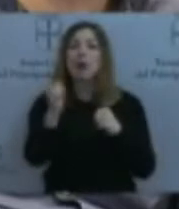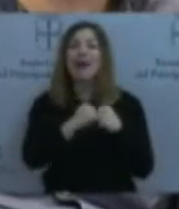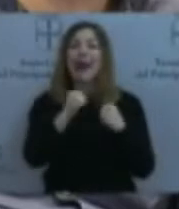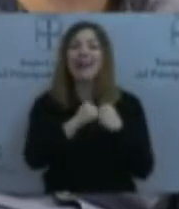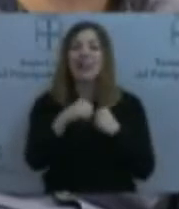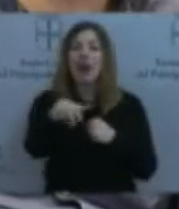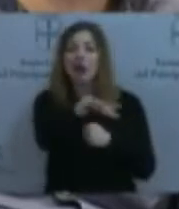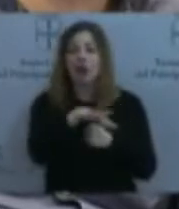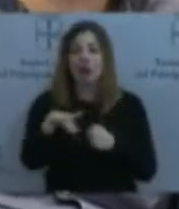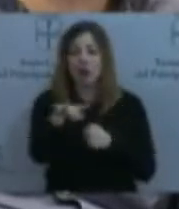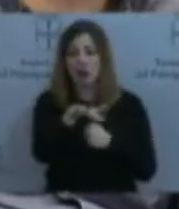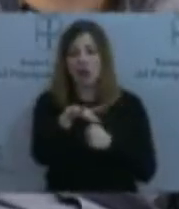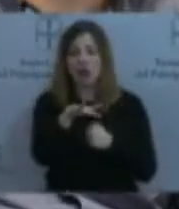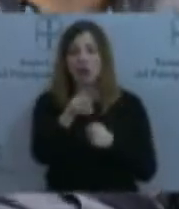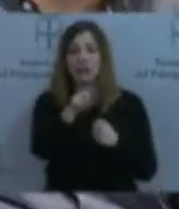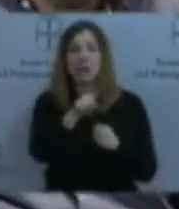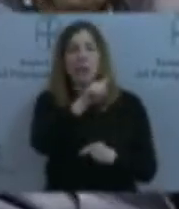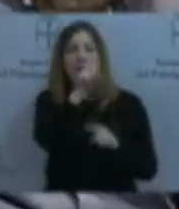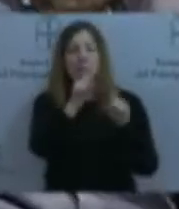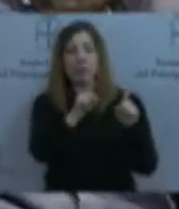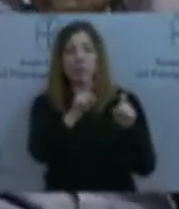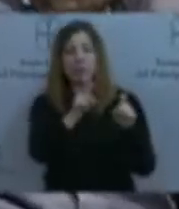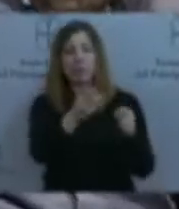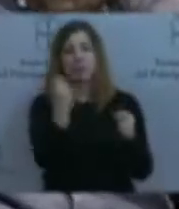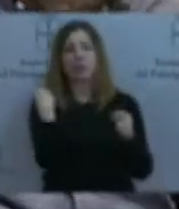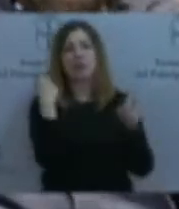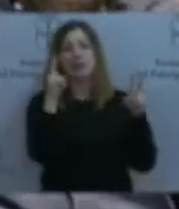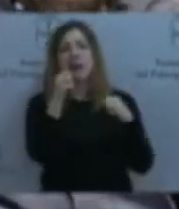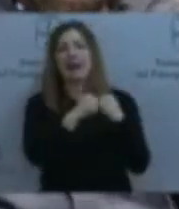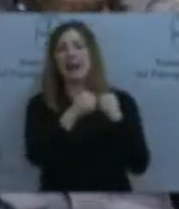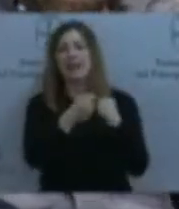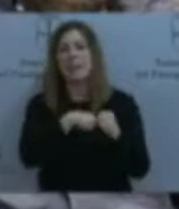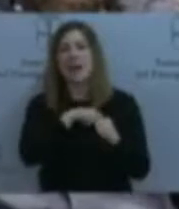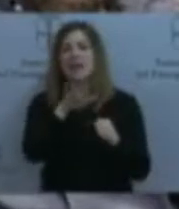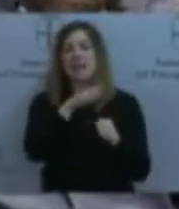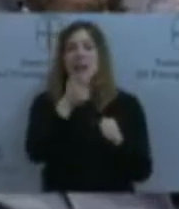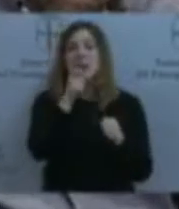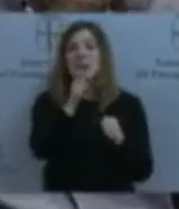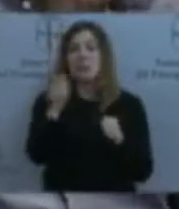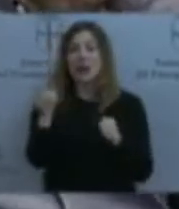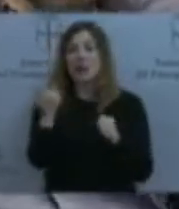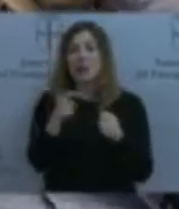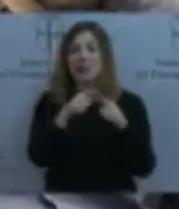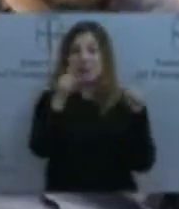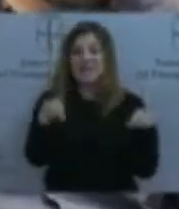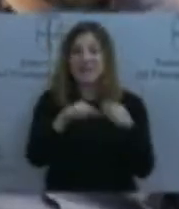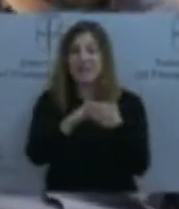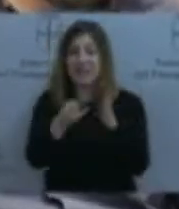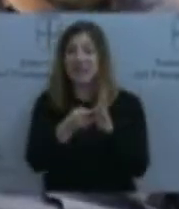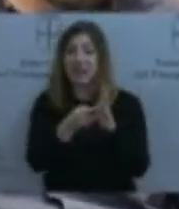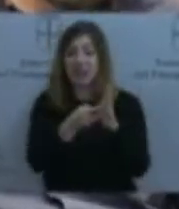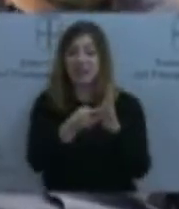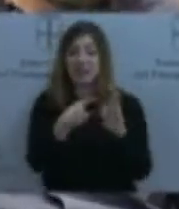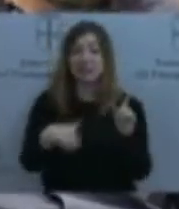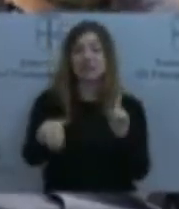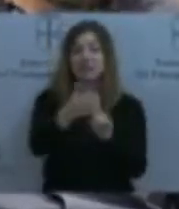la caliza del país. El término viene recogido en varias de las fichas técnicas del proyecto de consolidación